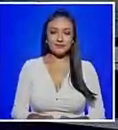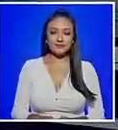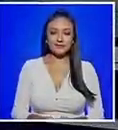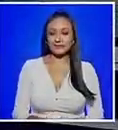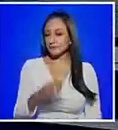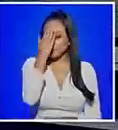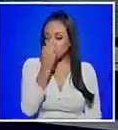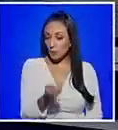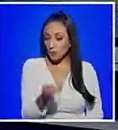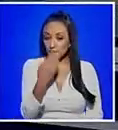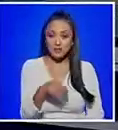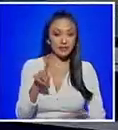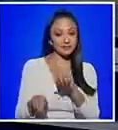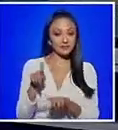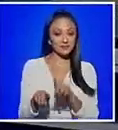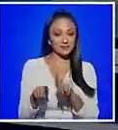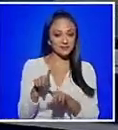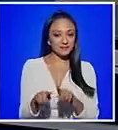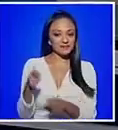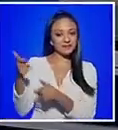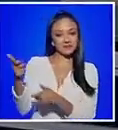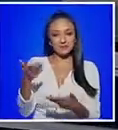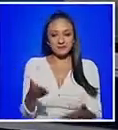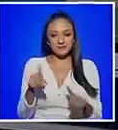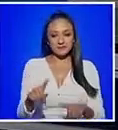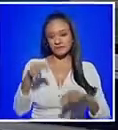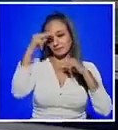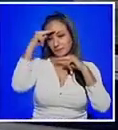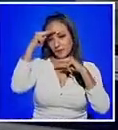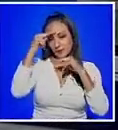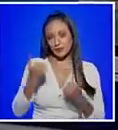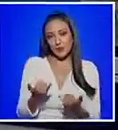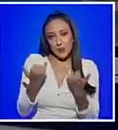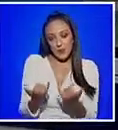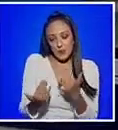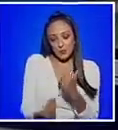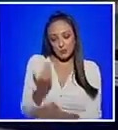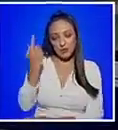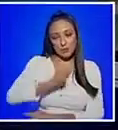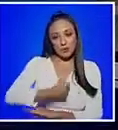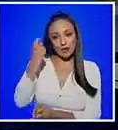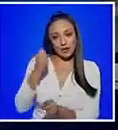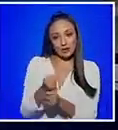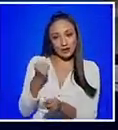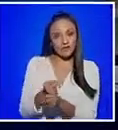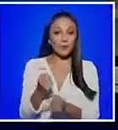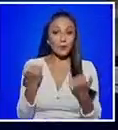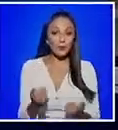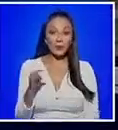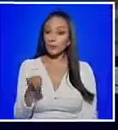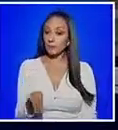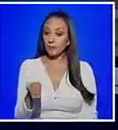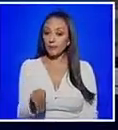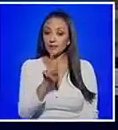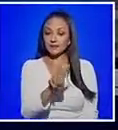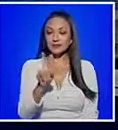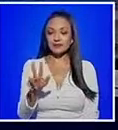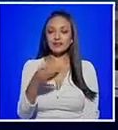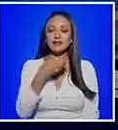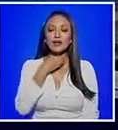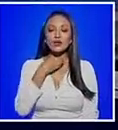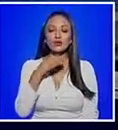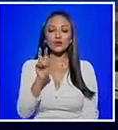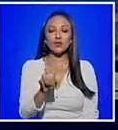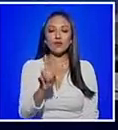¿Qué tal, amigos? Muy buenos días. Bienvenidos a Televistazo en este nuevo día de labores. Hoy es martes 23 de agosto de